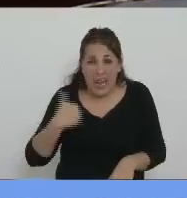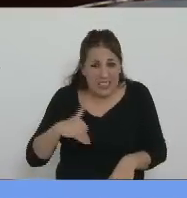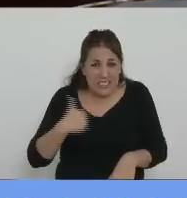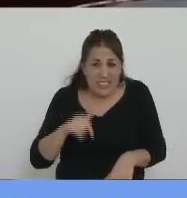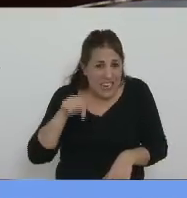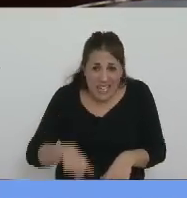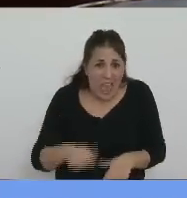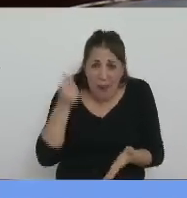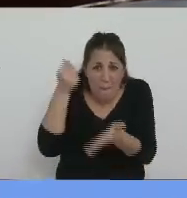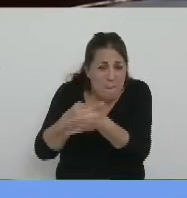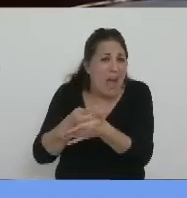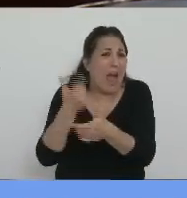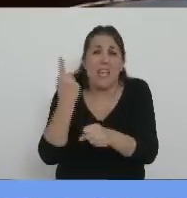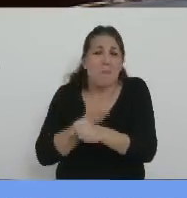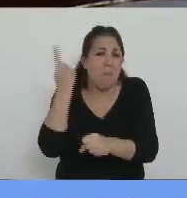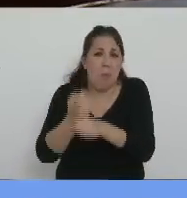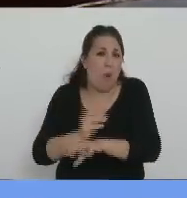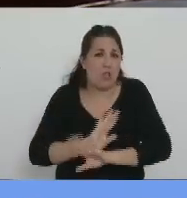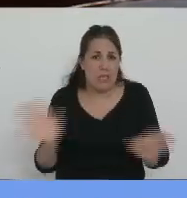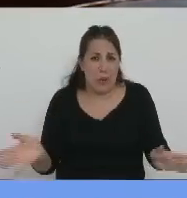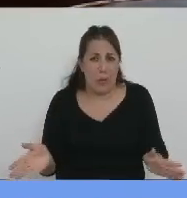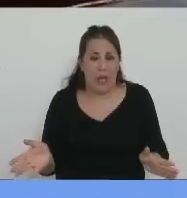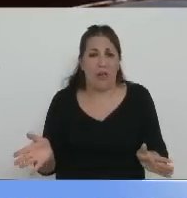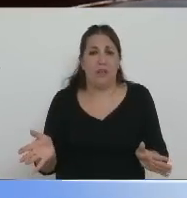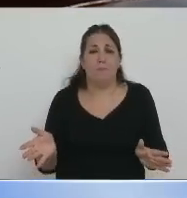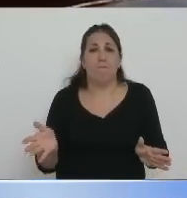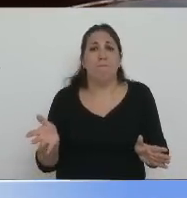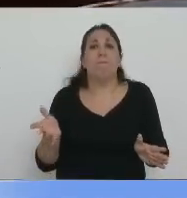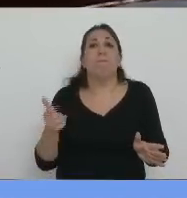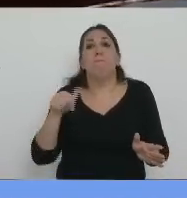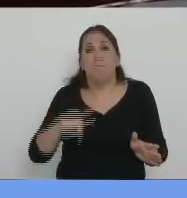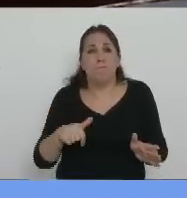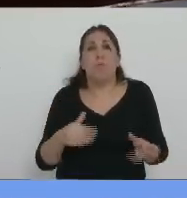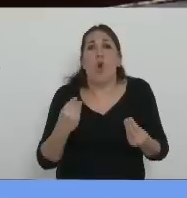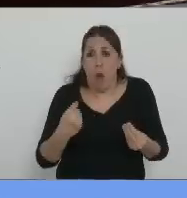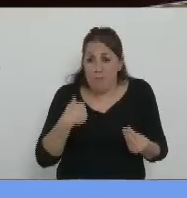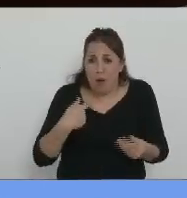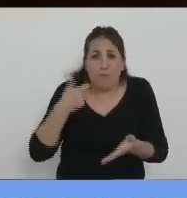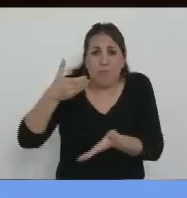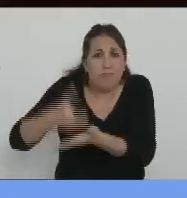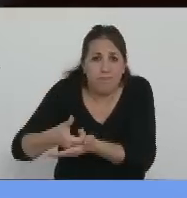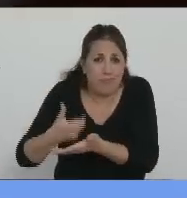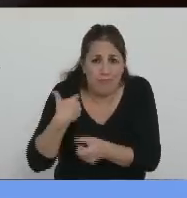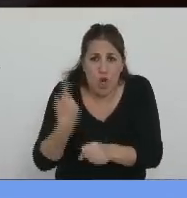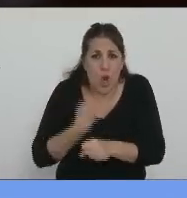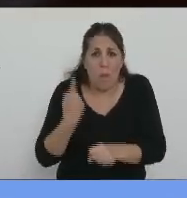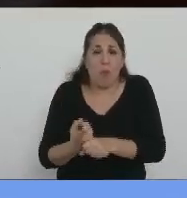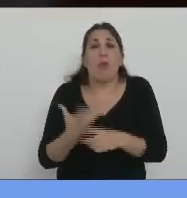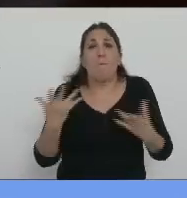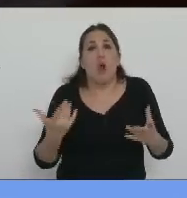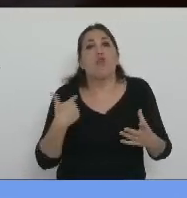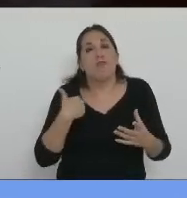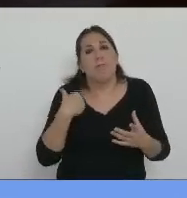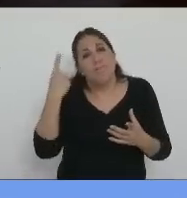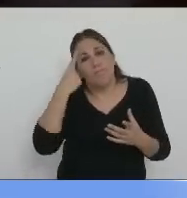es imposible que esto se cumpla y que esto lo podamos afrontar por eso nosotros creamos este